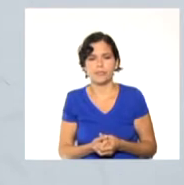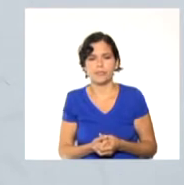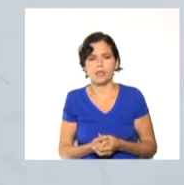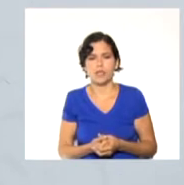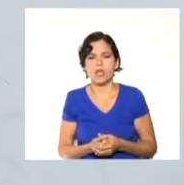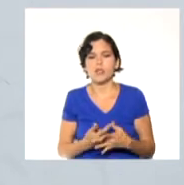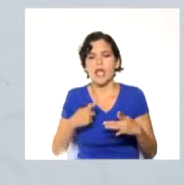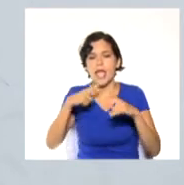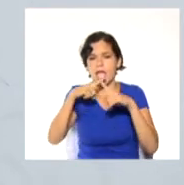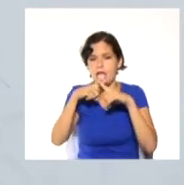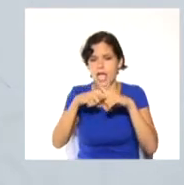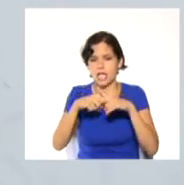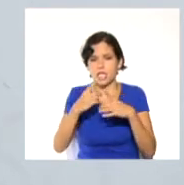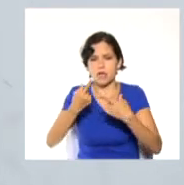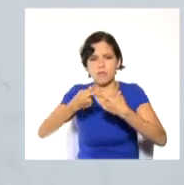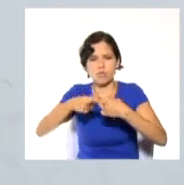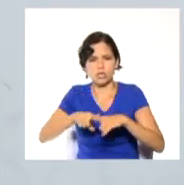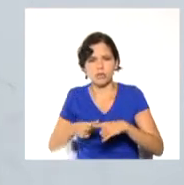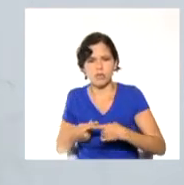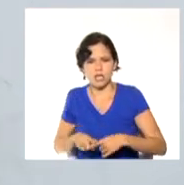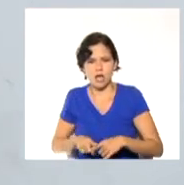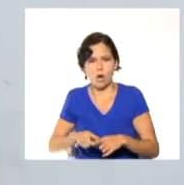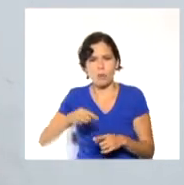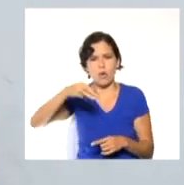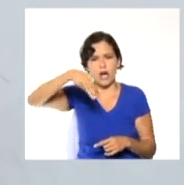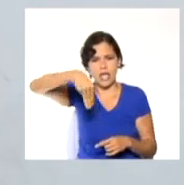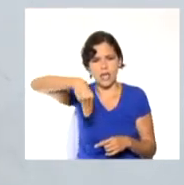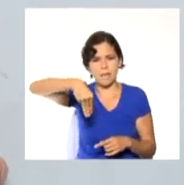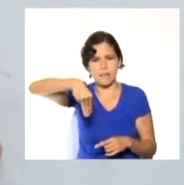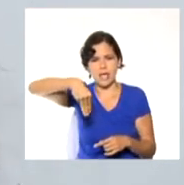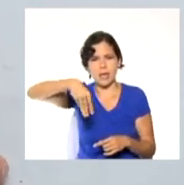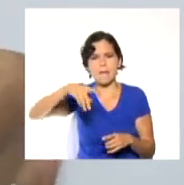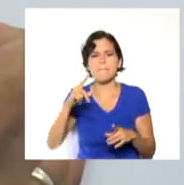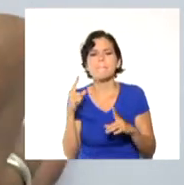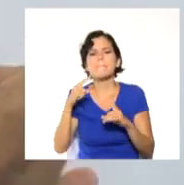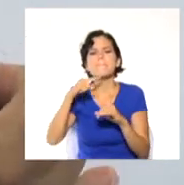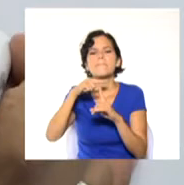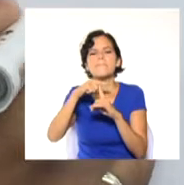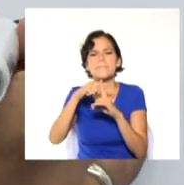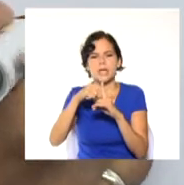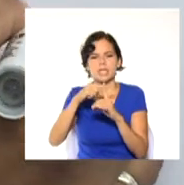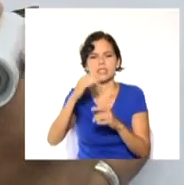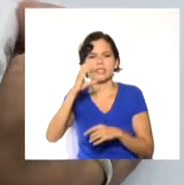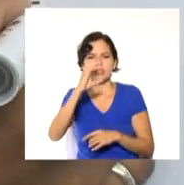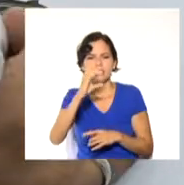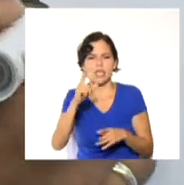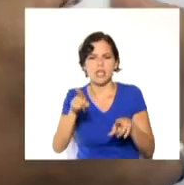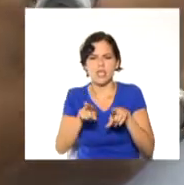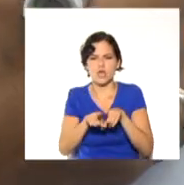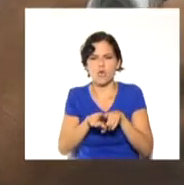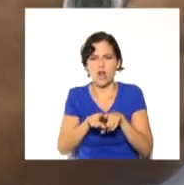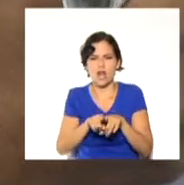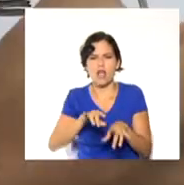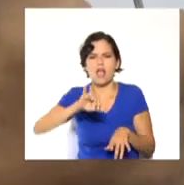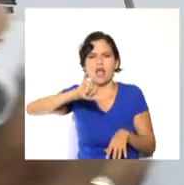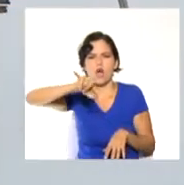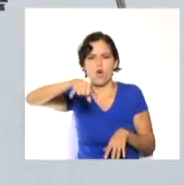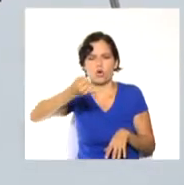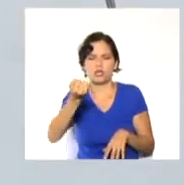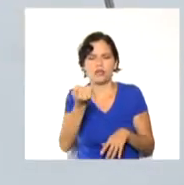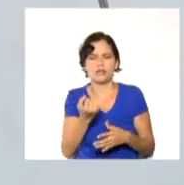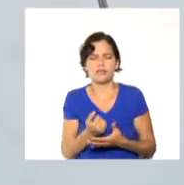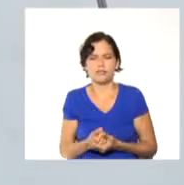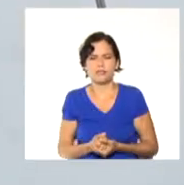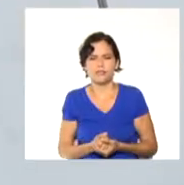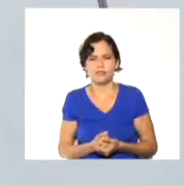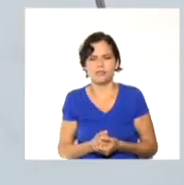Entonces, X por M más C igual a J.